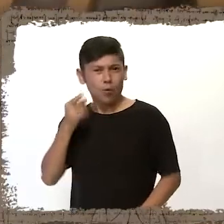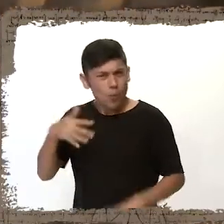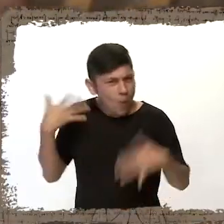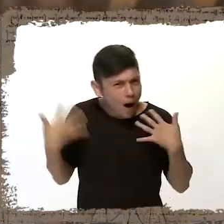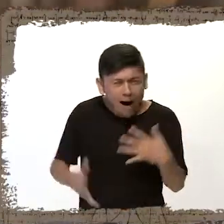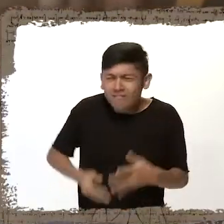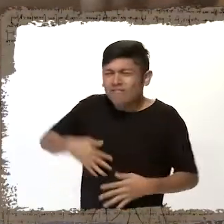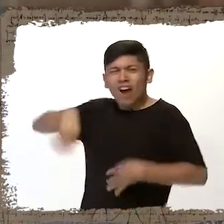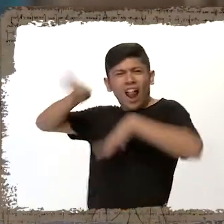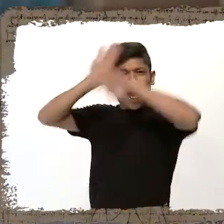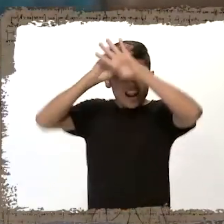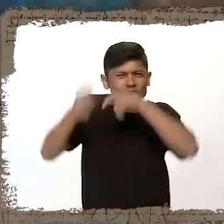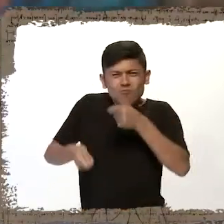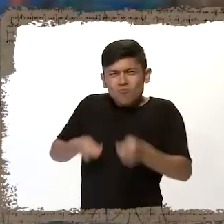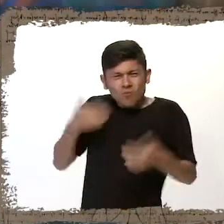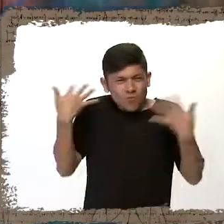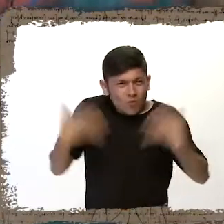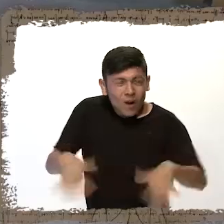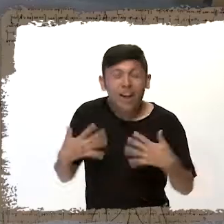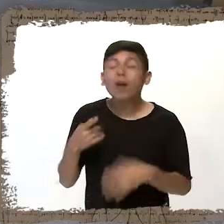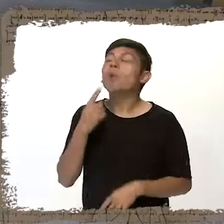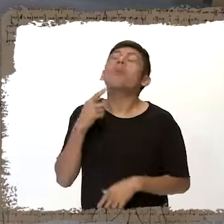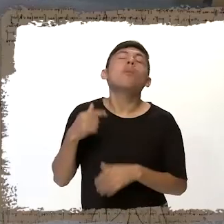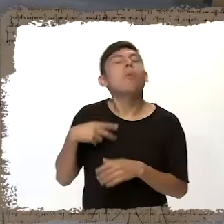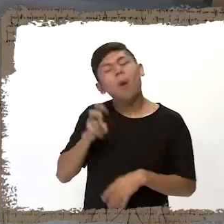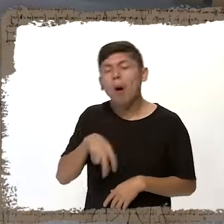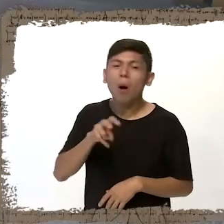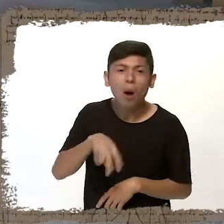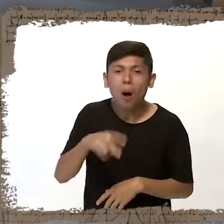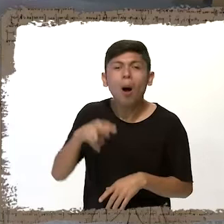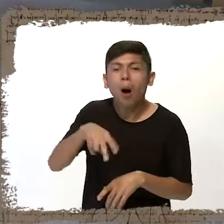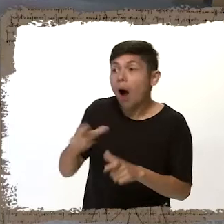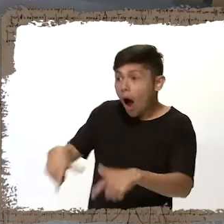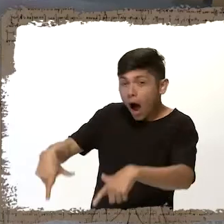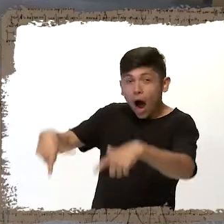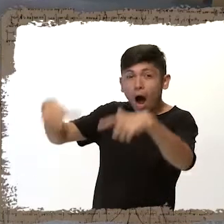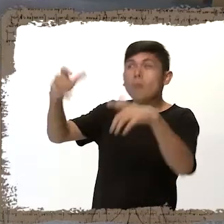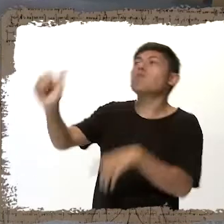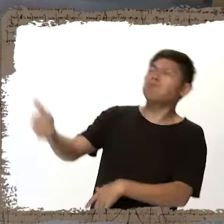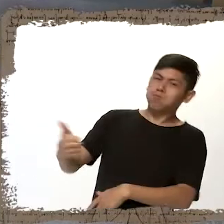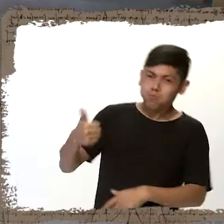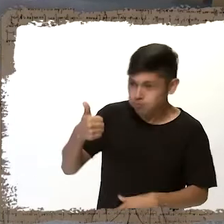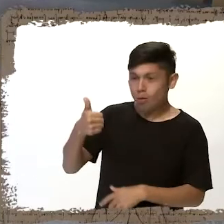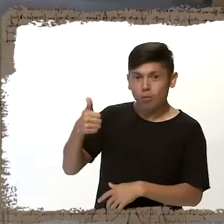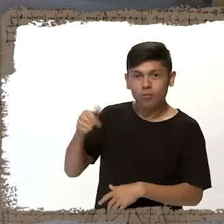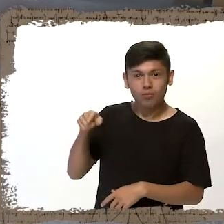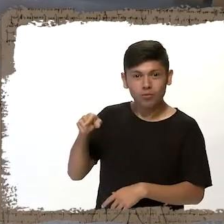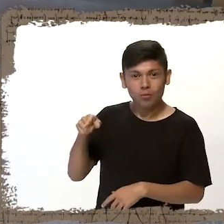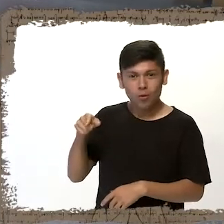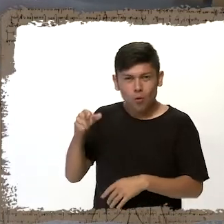y era una gran bailarina. Cuando de pronto quería seguir avanzando, de atrás de un arbusto